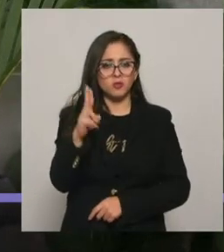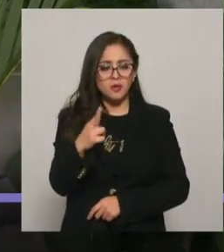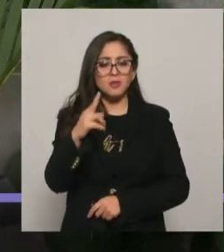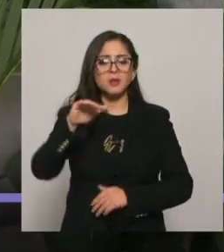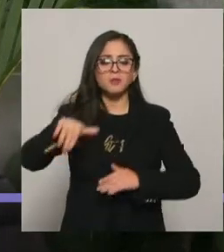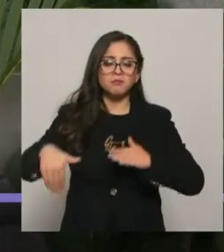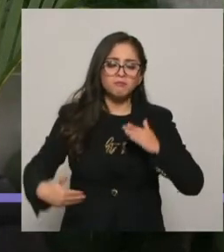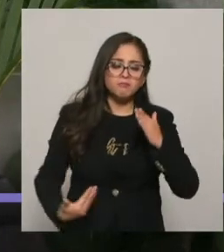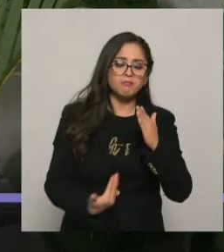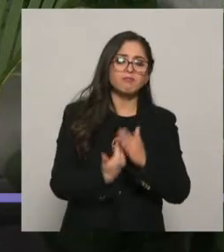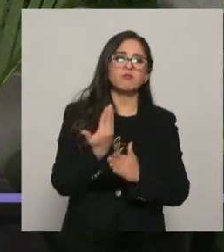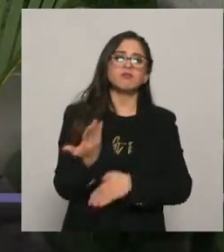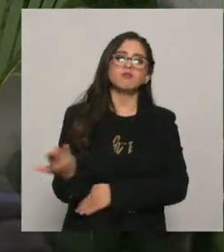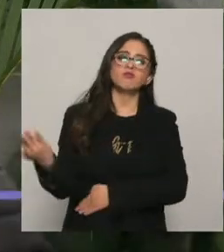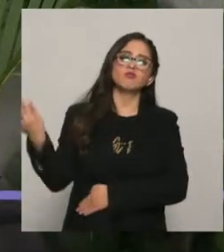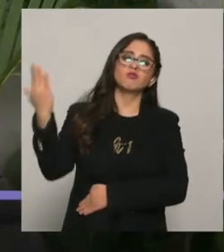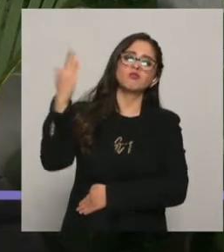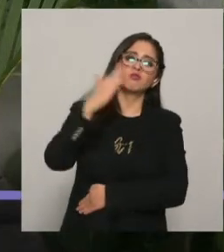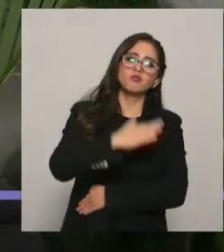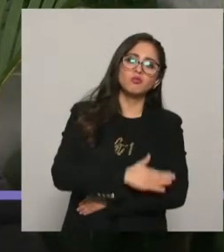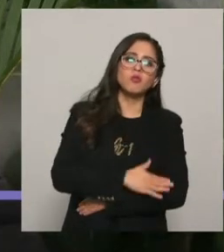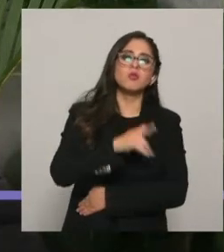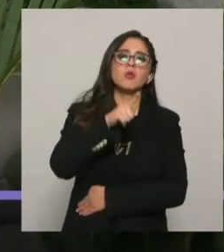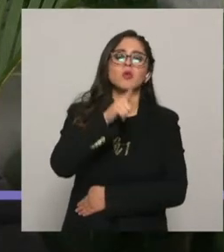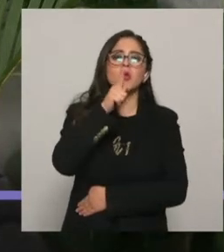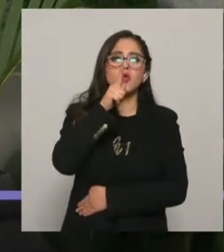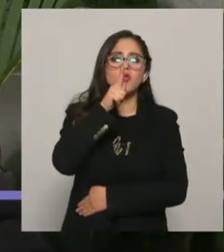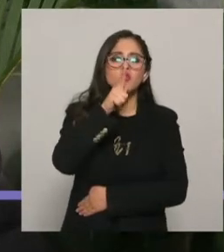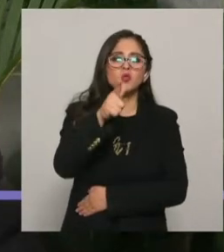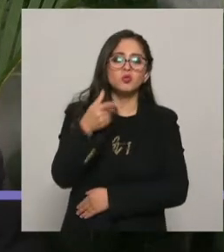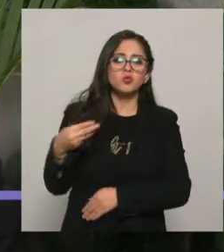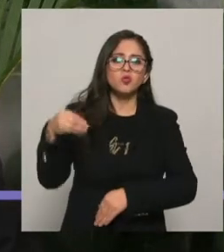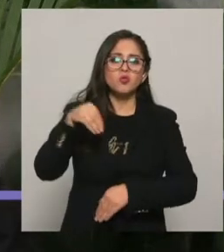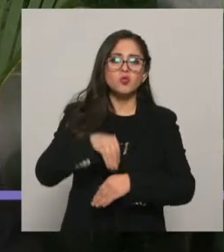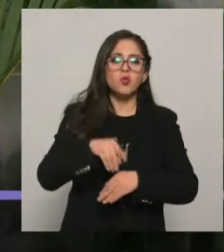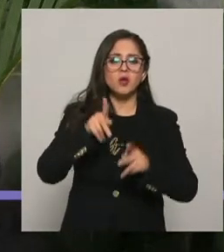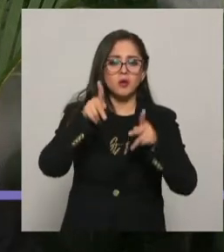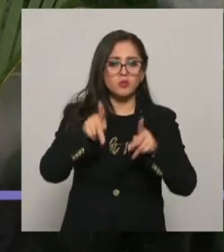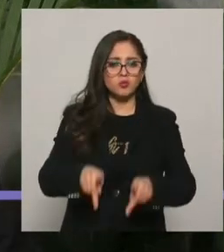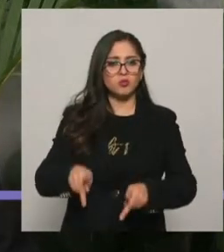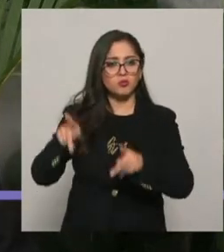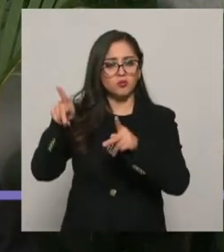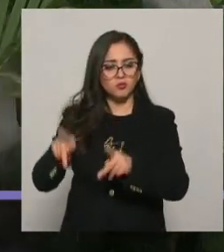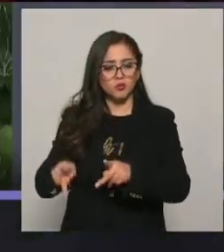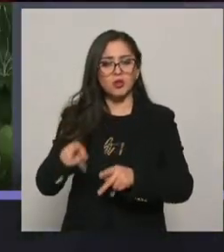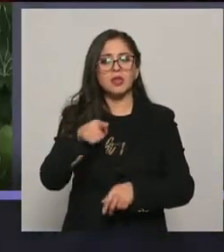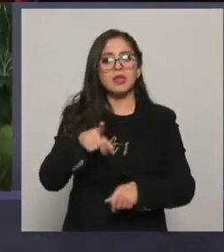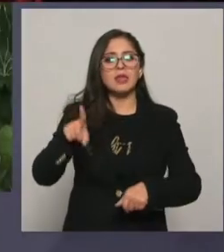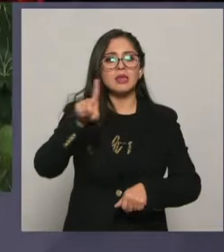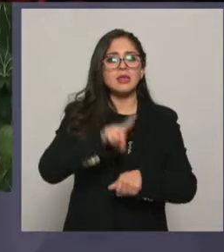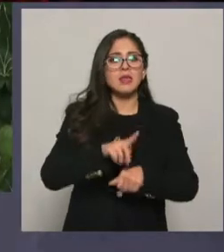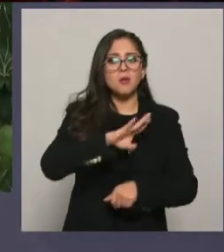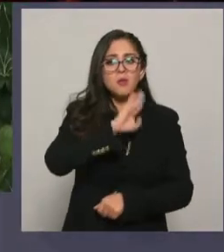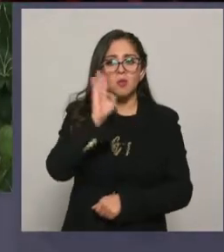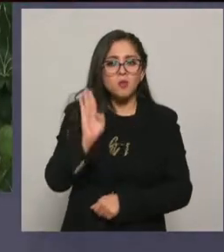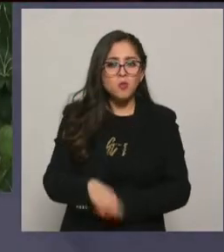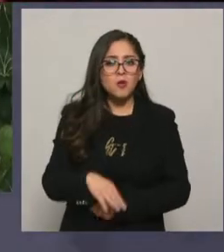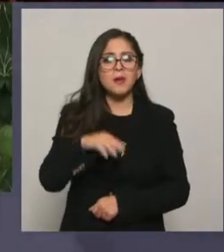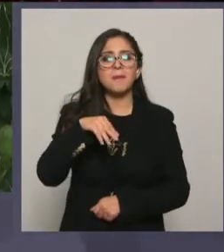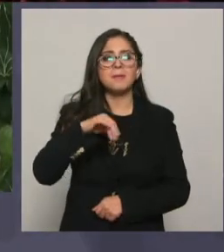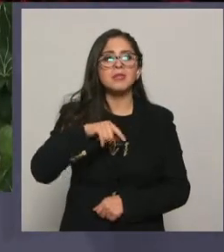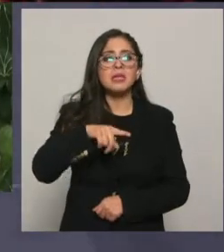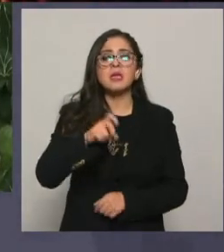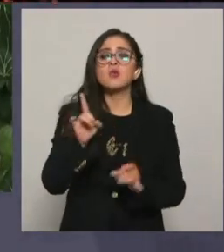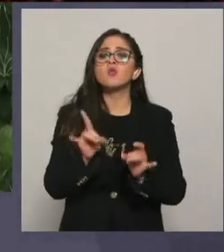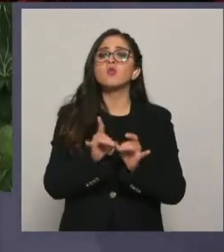siguiente, en la madrugada, alumbran las tumbas. Pero el Día de Muertos en Mixquic no es como de un momento a otro, por decirlo